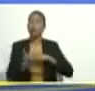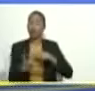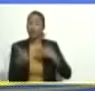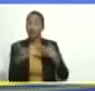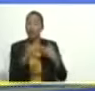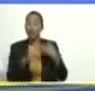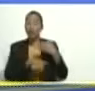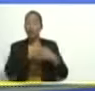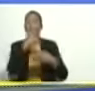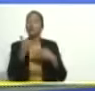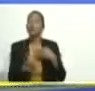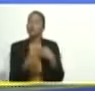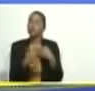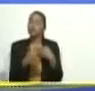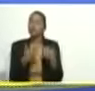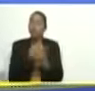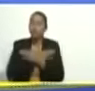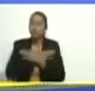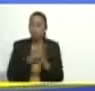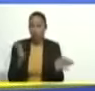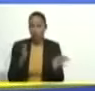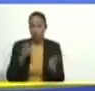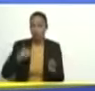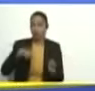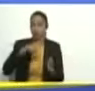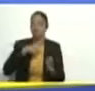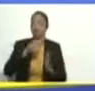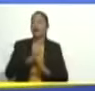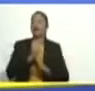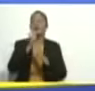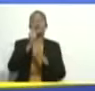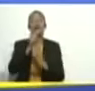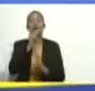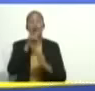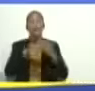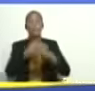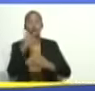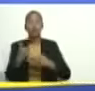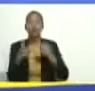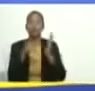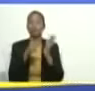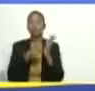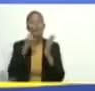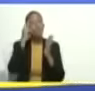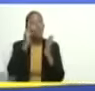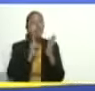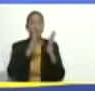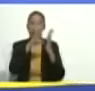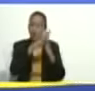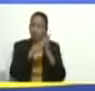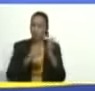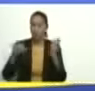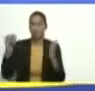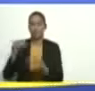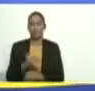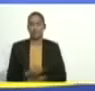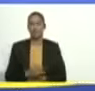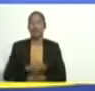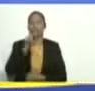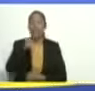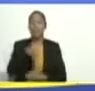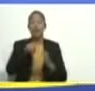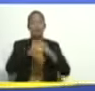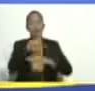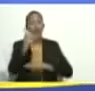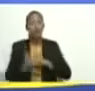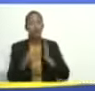haya dejado líder alguno, el proyecto de Bolívar en el siglo XXI, el proyecto que nos dejó el comandante Hugo